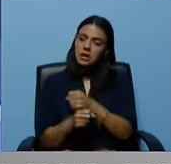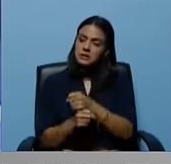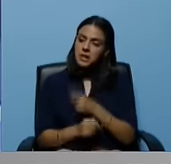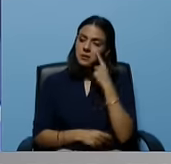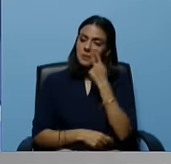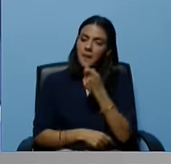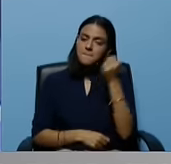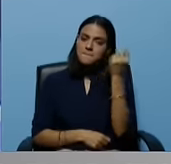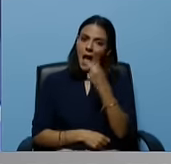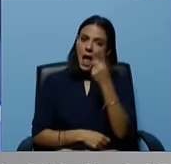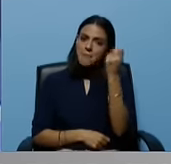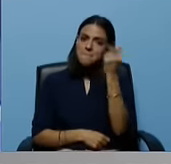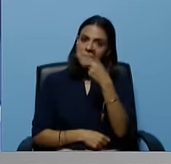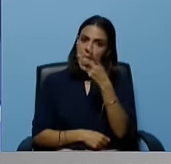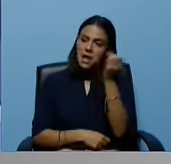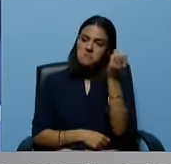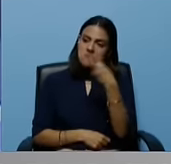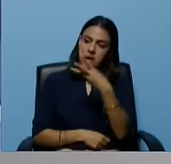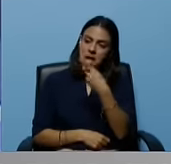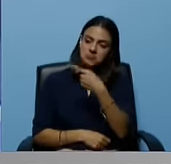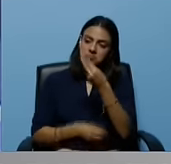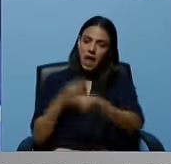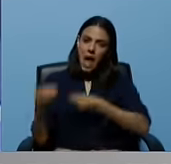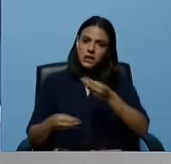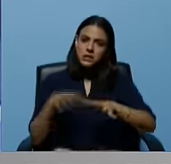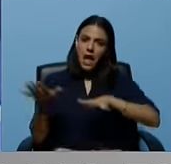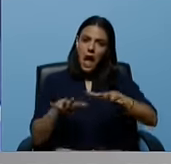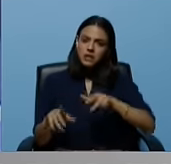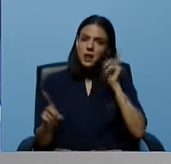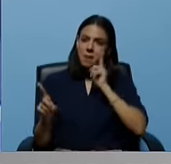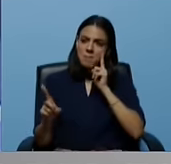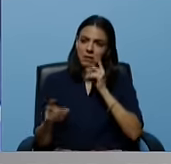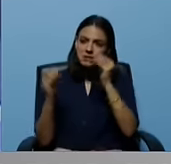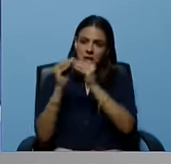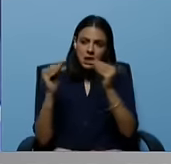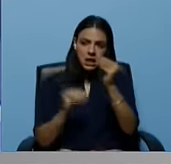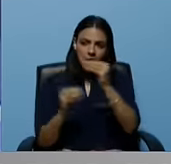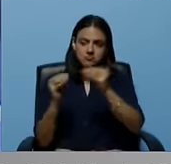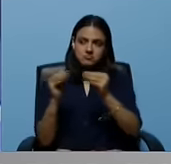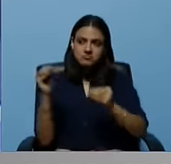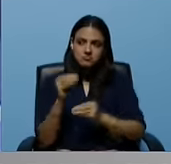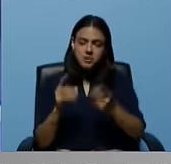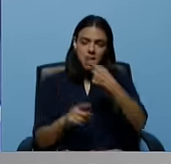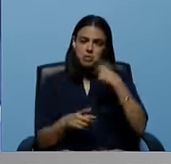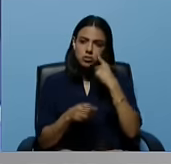una y otra andanada, una y otra mentira. No